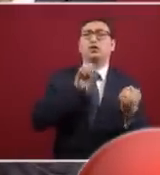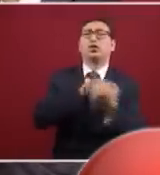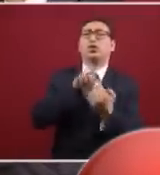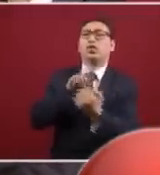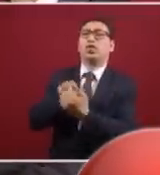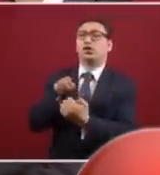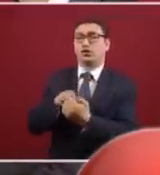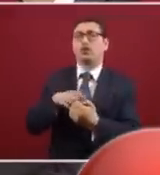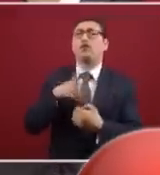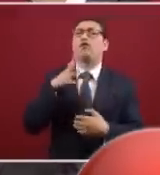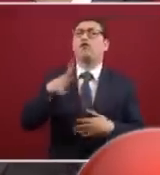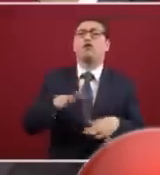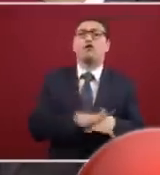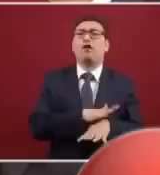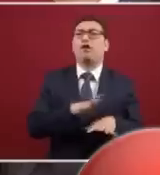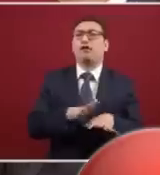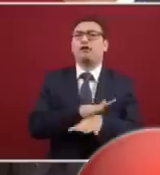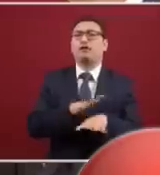y